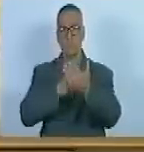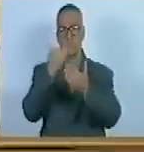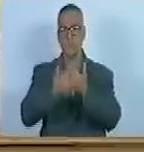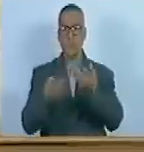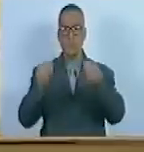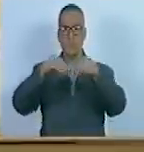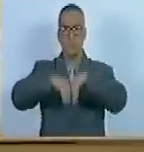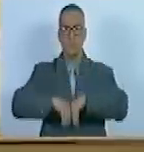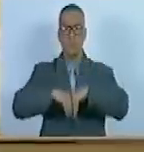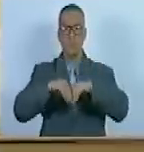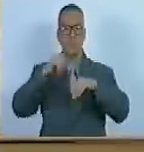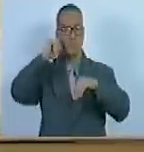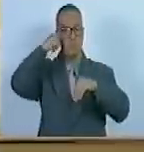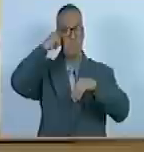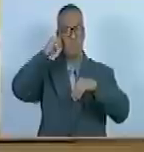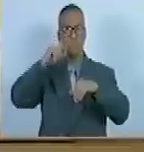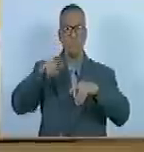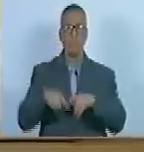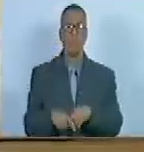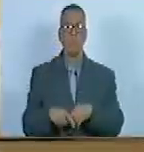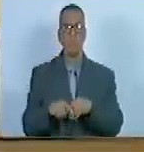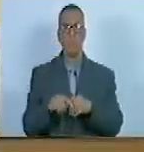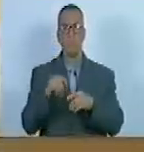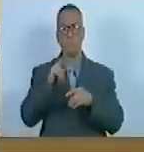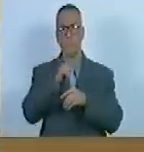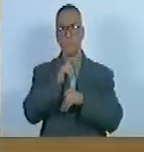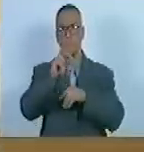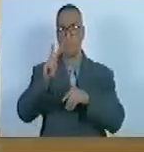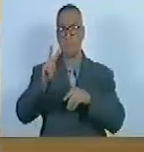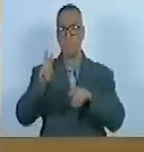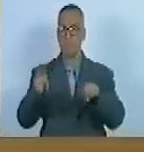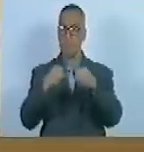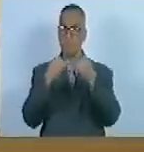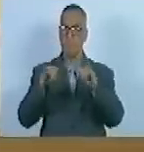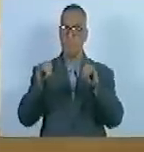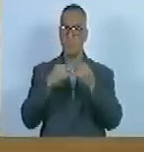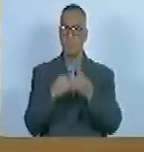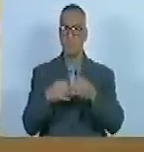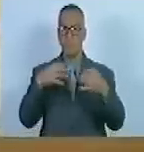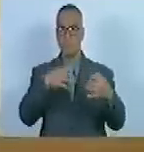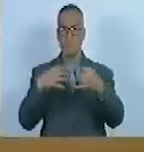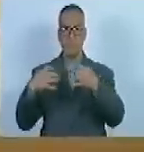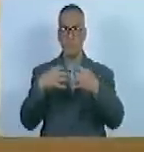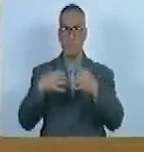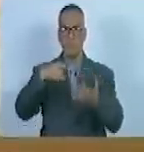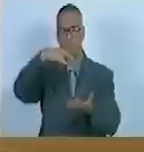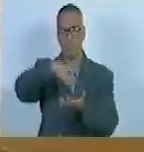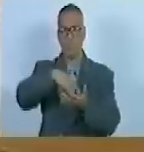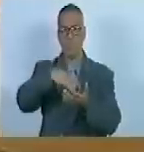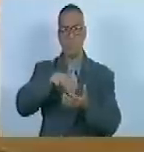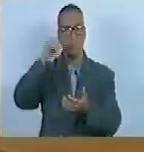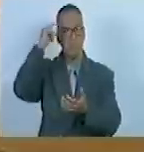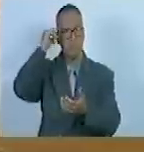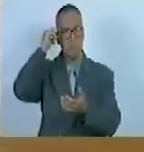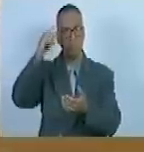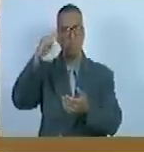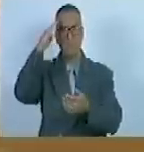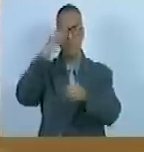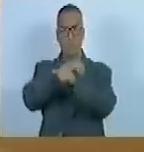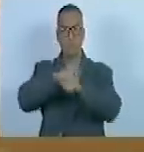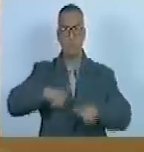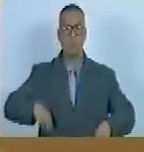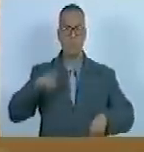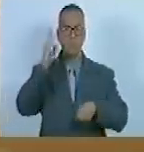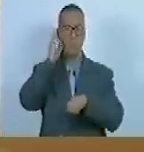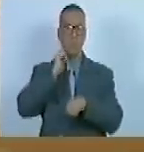de acuerdo en conmemoración del 202º aniversario de la Batalla de Carabobo y Día del Ejército